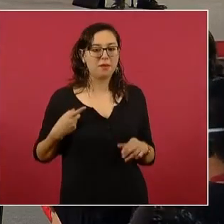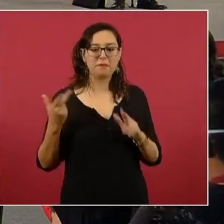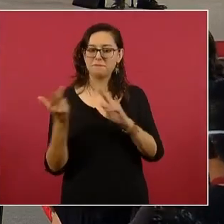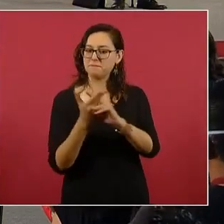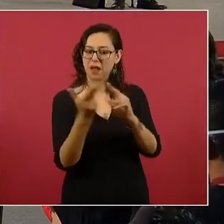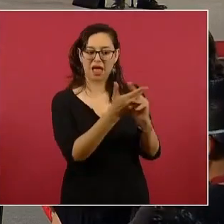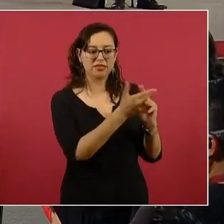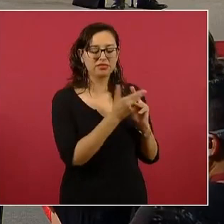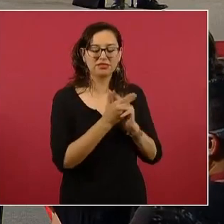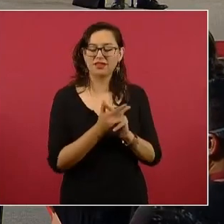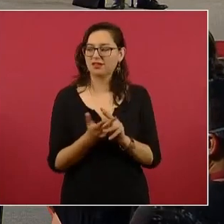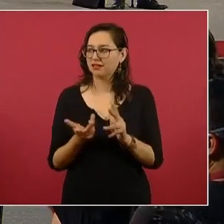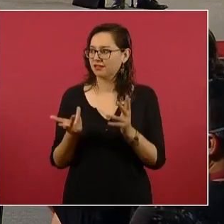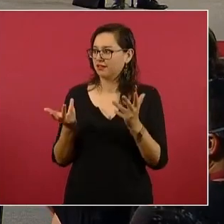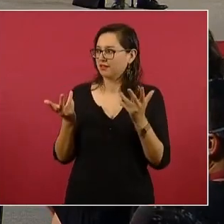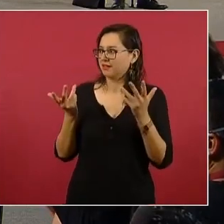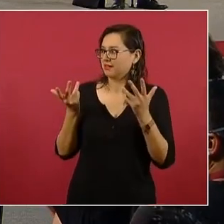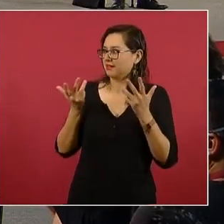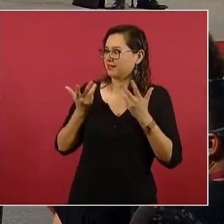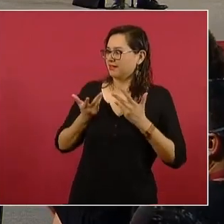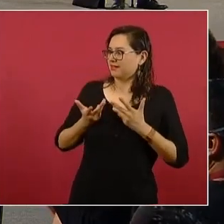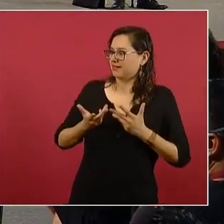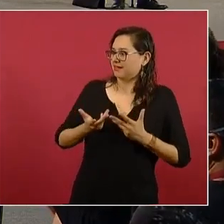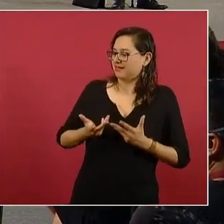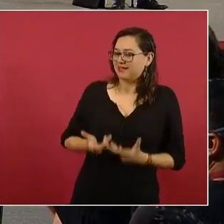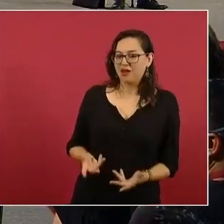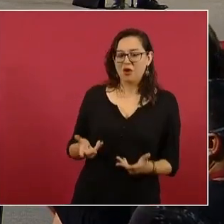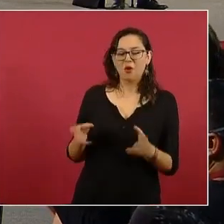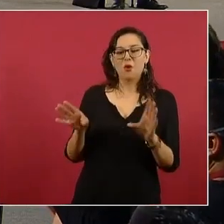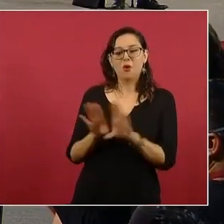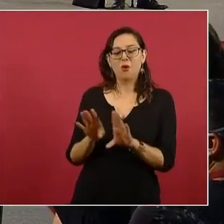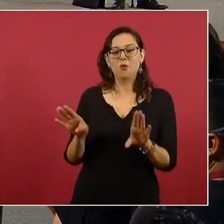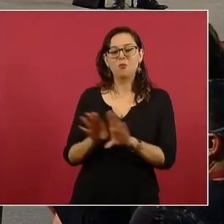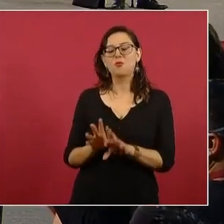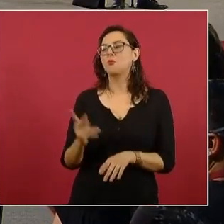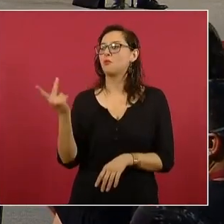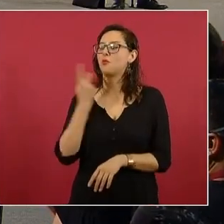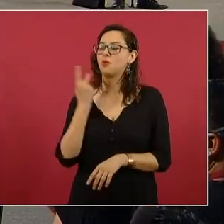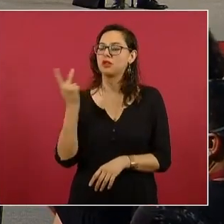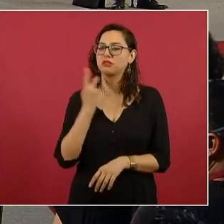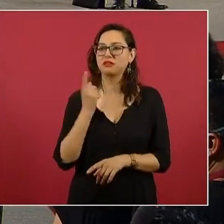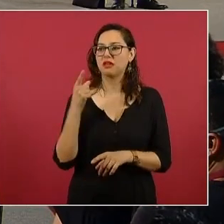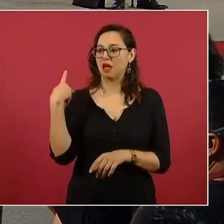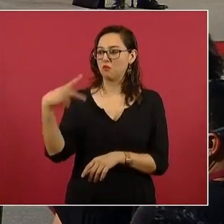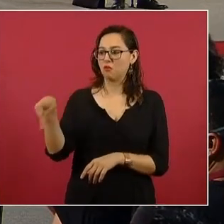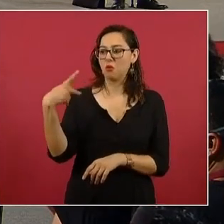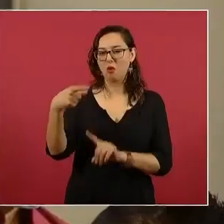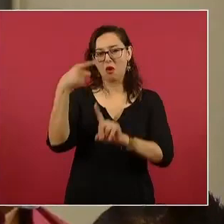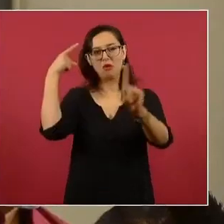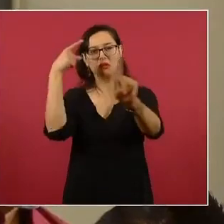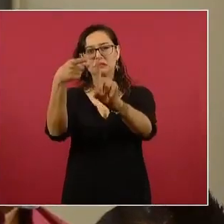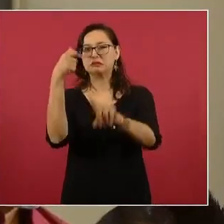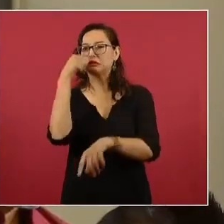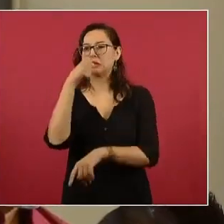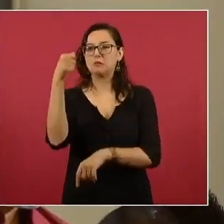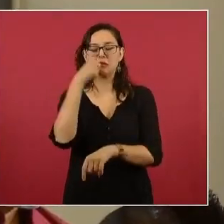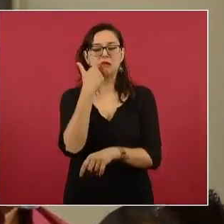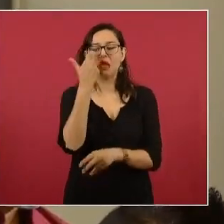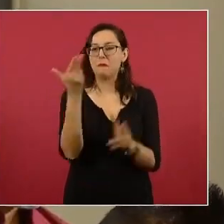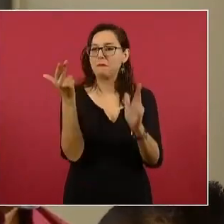presidente, que la política de la muerte y la violencia, en vez de ir a las raíces del problema, solo destruye una